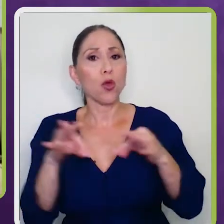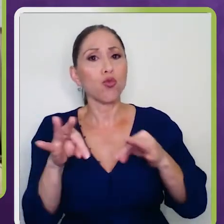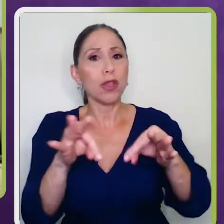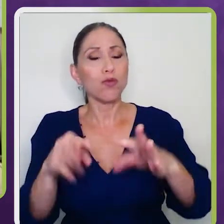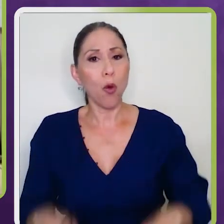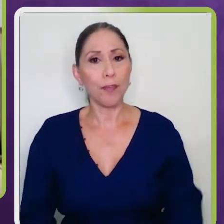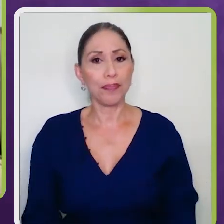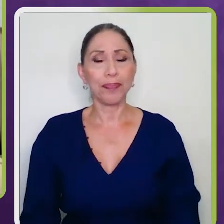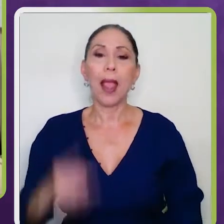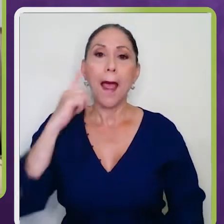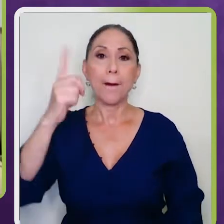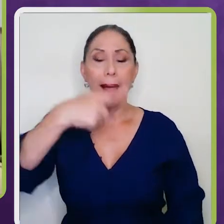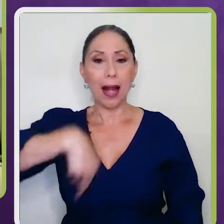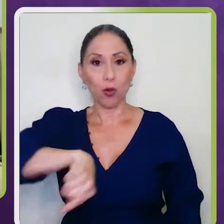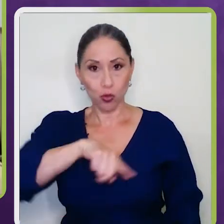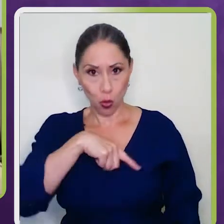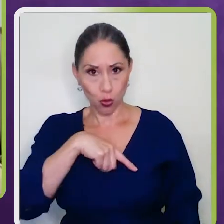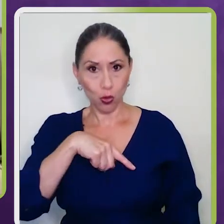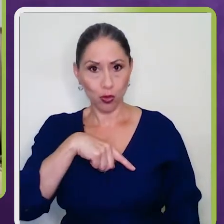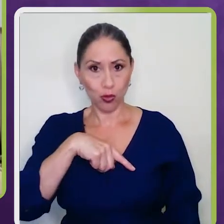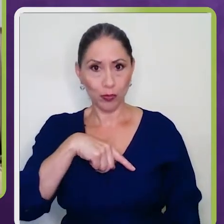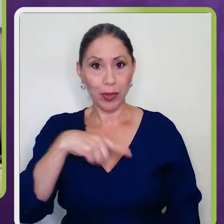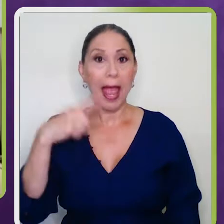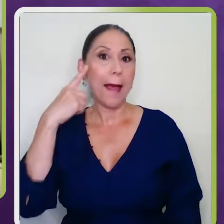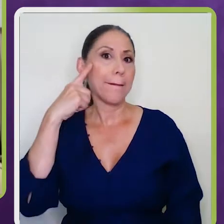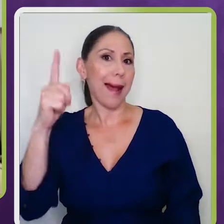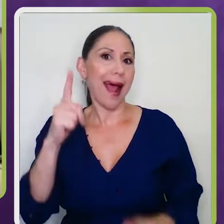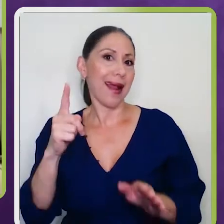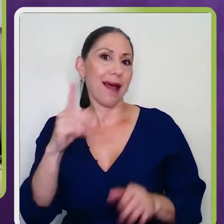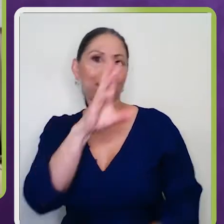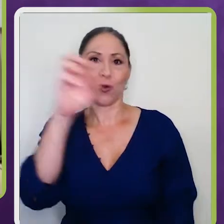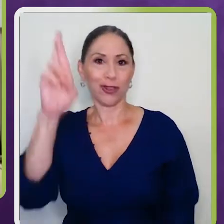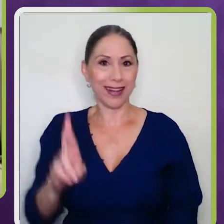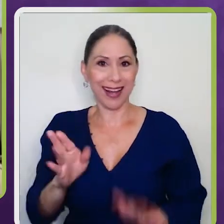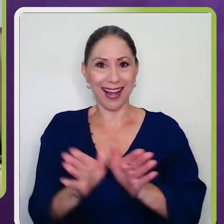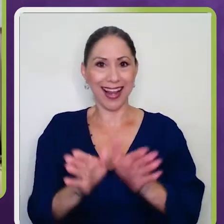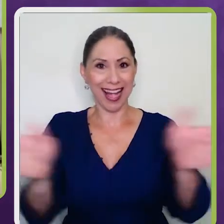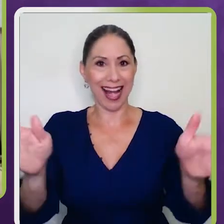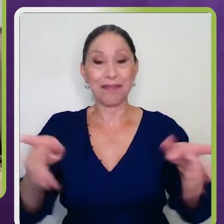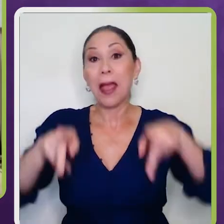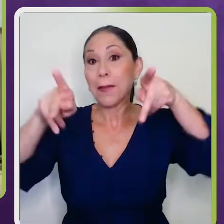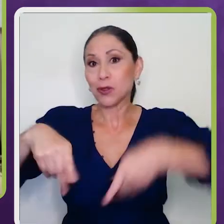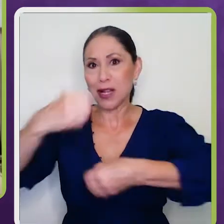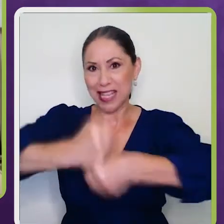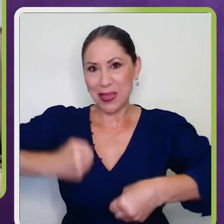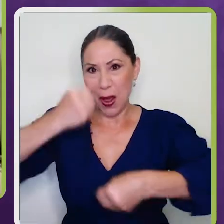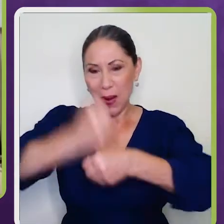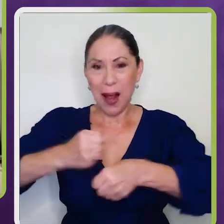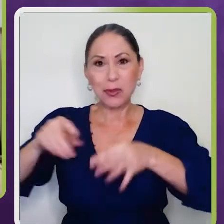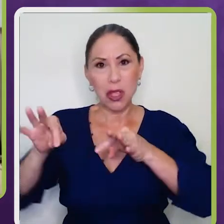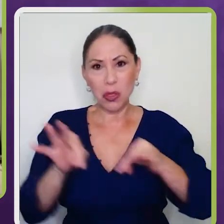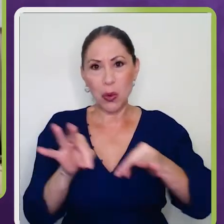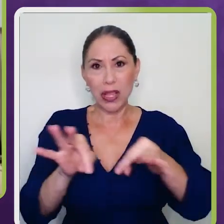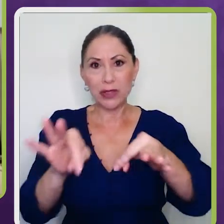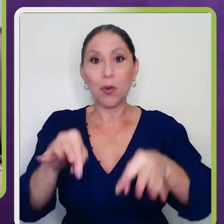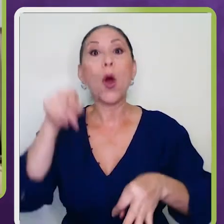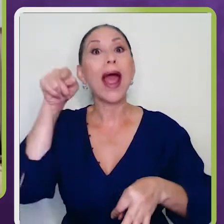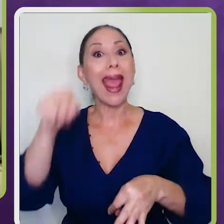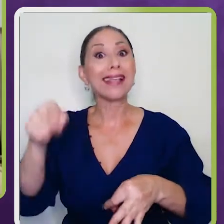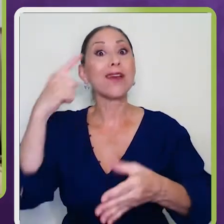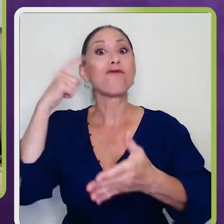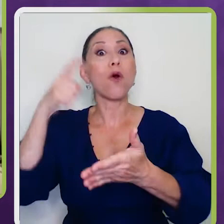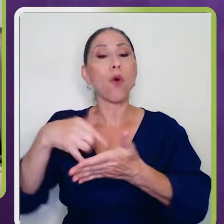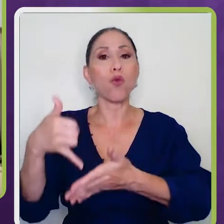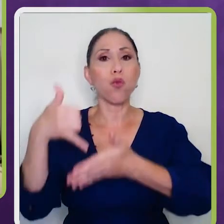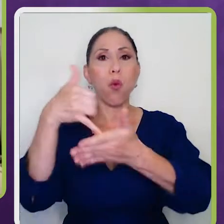Bueno, para nosotros, para Costa Rica en general y para los que estamos en la industria del turismo, es una